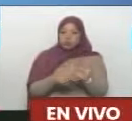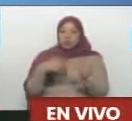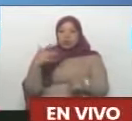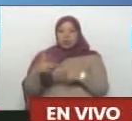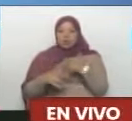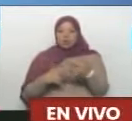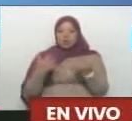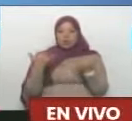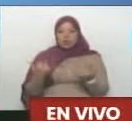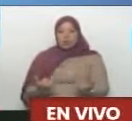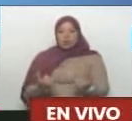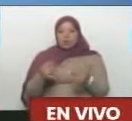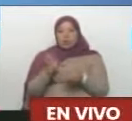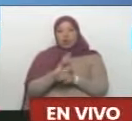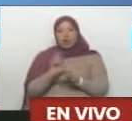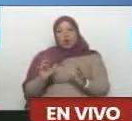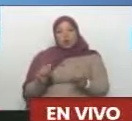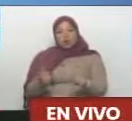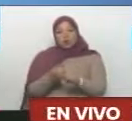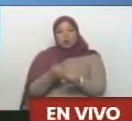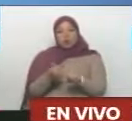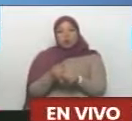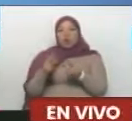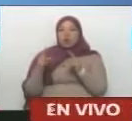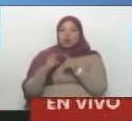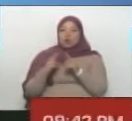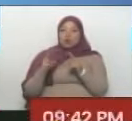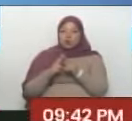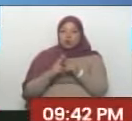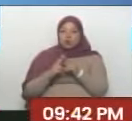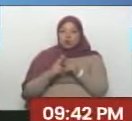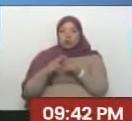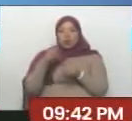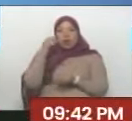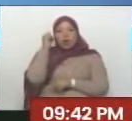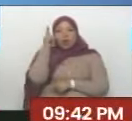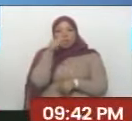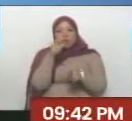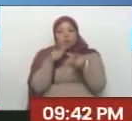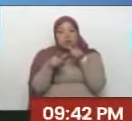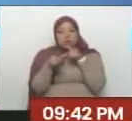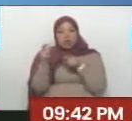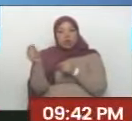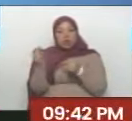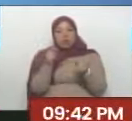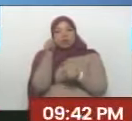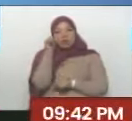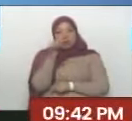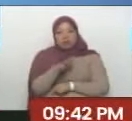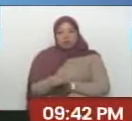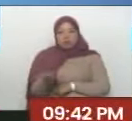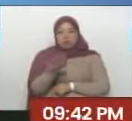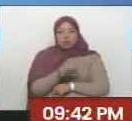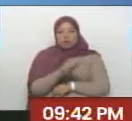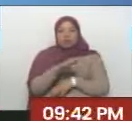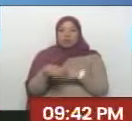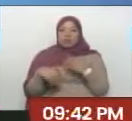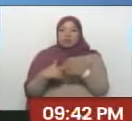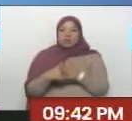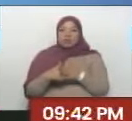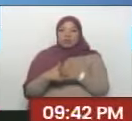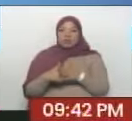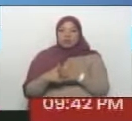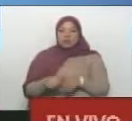acciones inmediatas de arranque al conocimiento, a la consulta, al debate público, para que todos